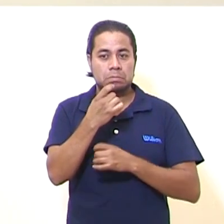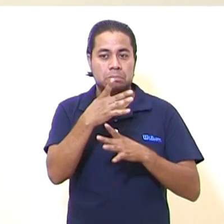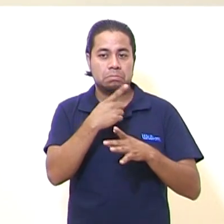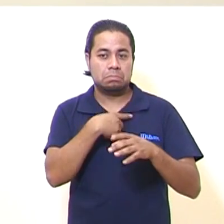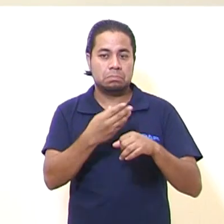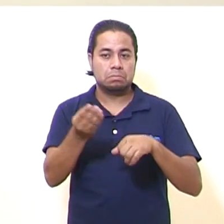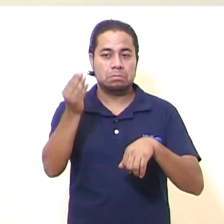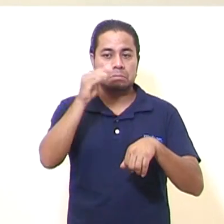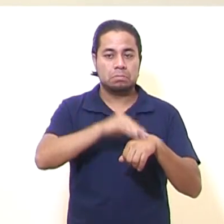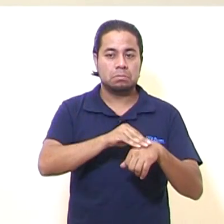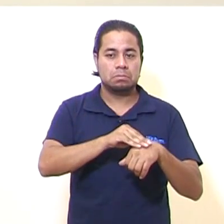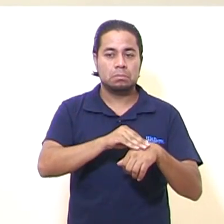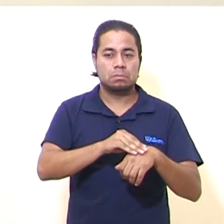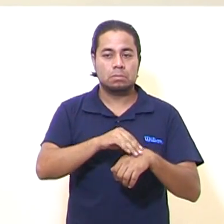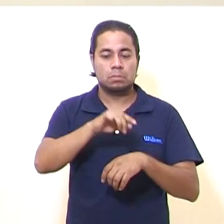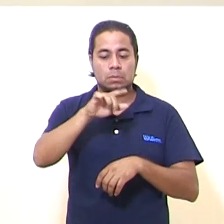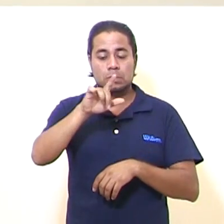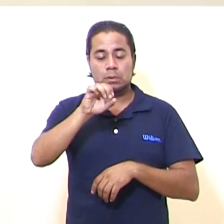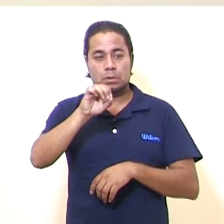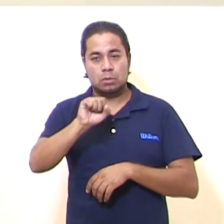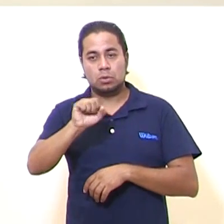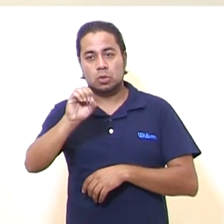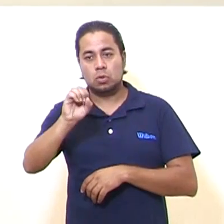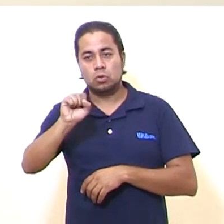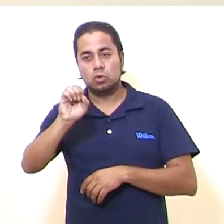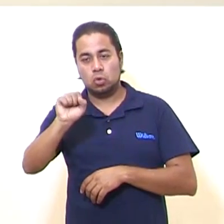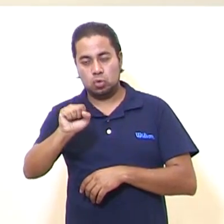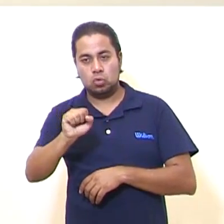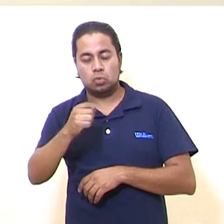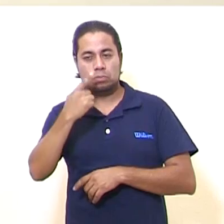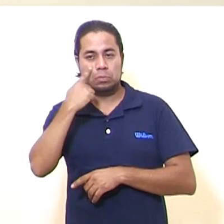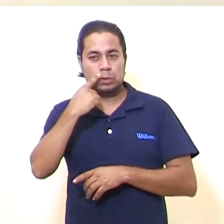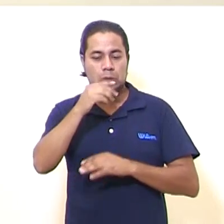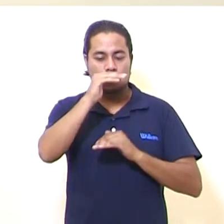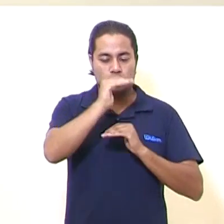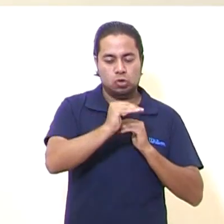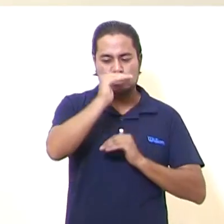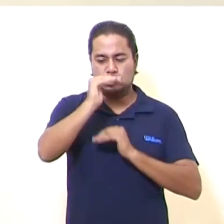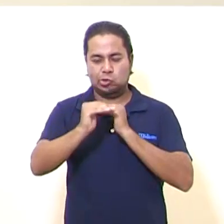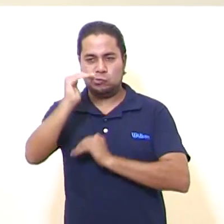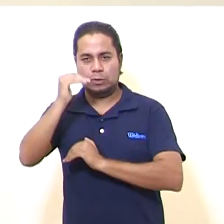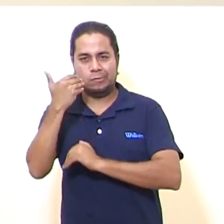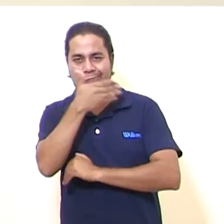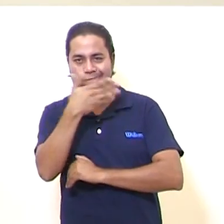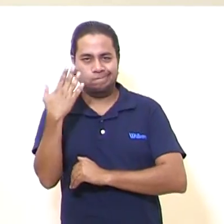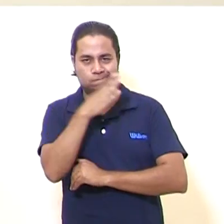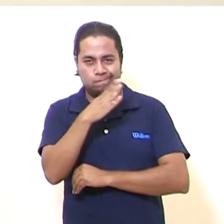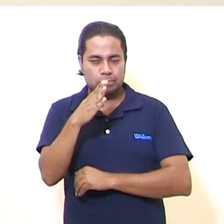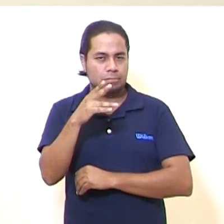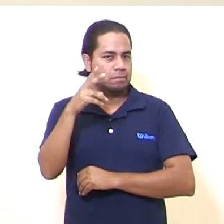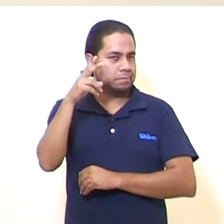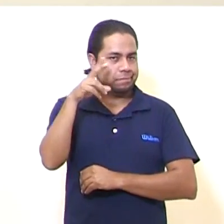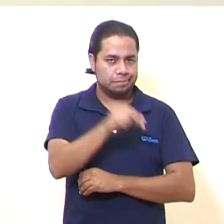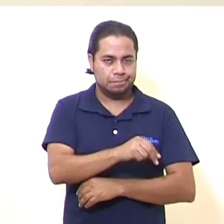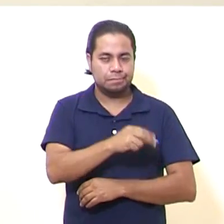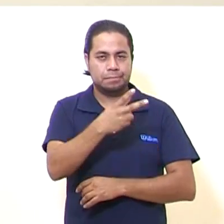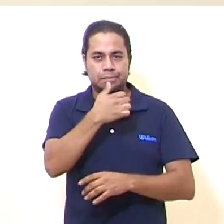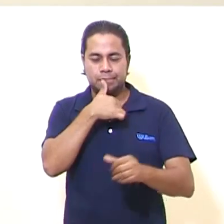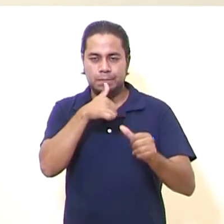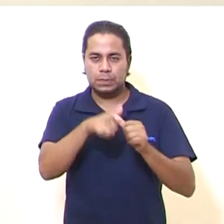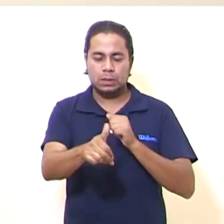así, los osos. Estamos utilizando ahora una mayúscula acá y otra